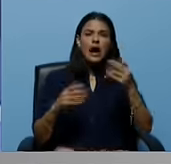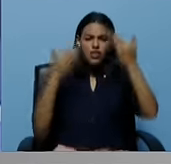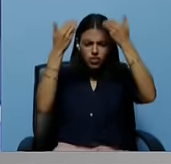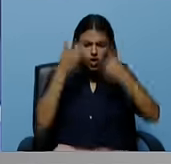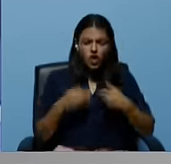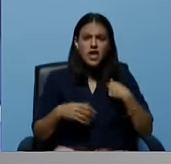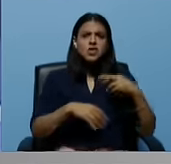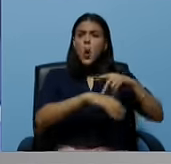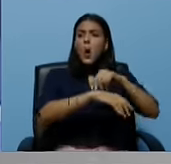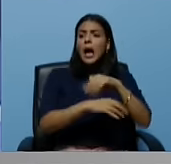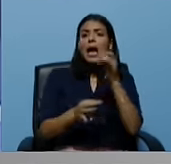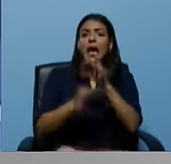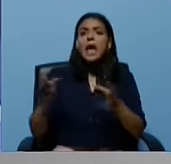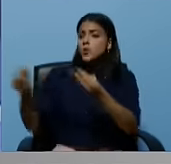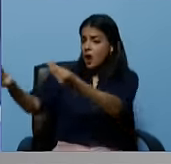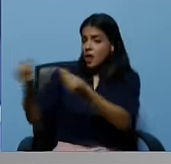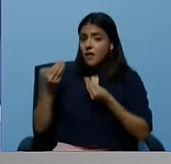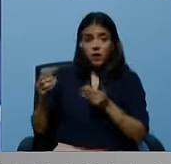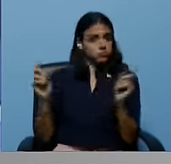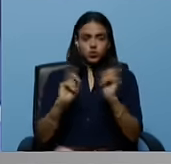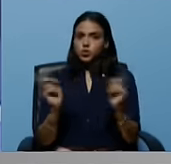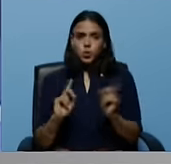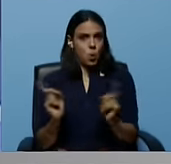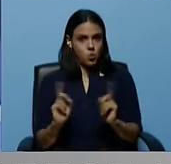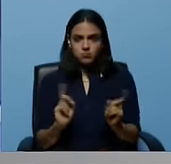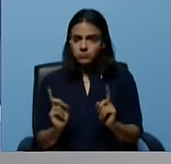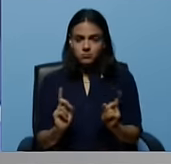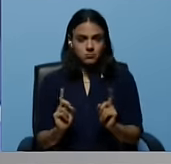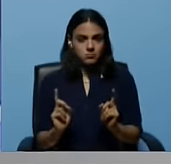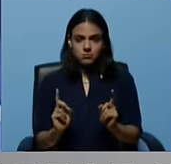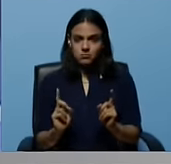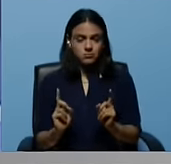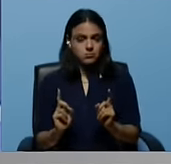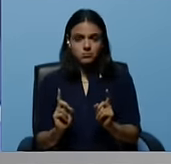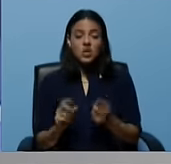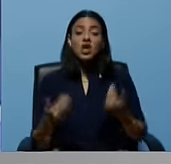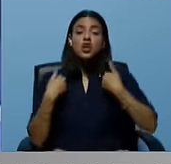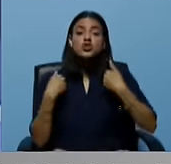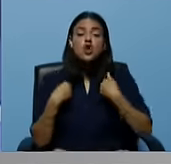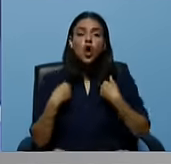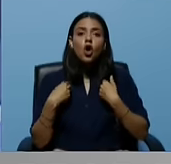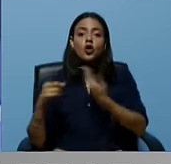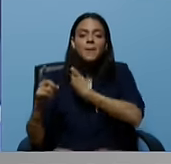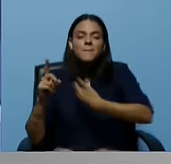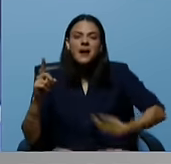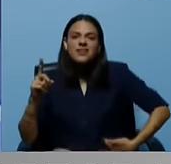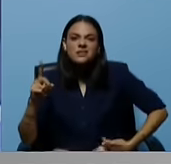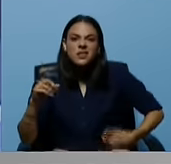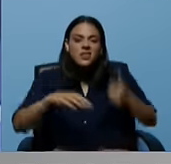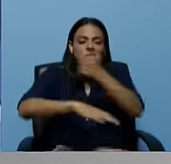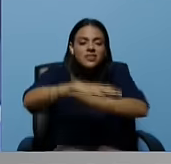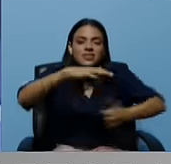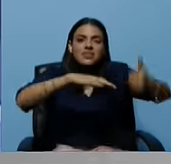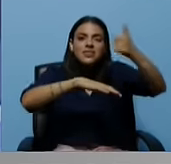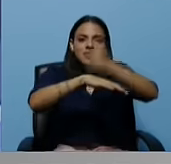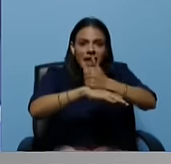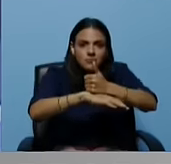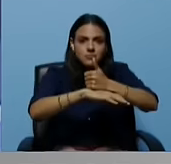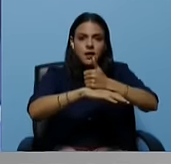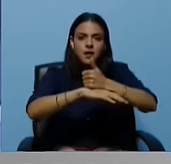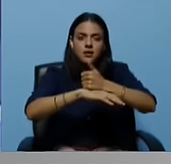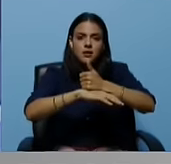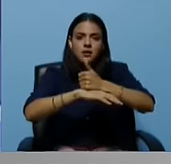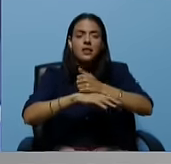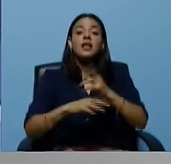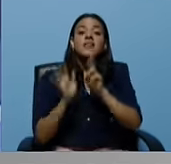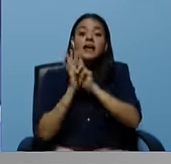andaba pasando por allí por el Country Club para reunirse con el señor González Urrutia. No, es en la condición de